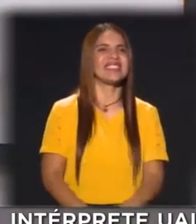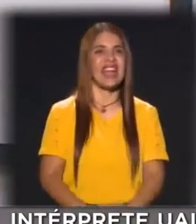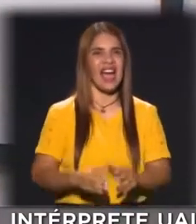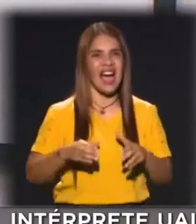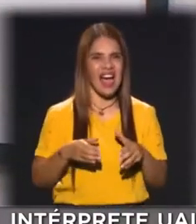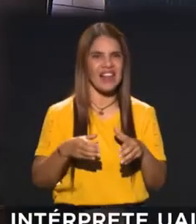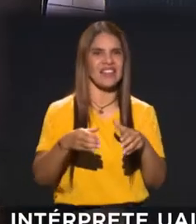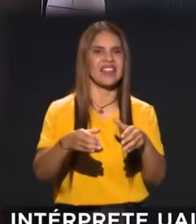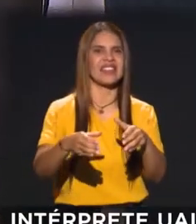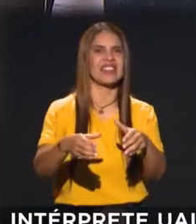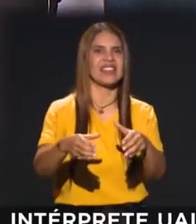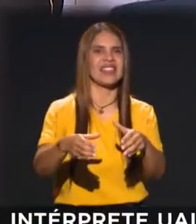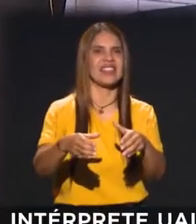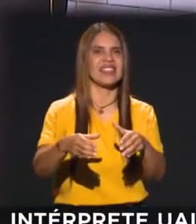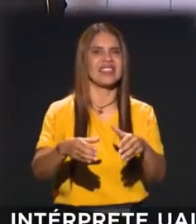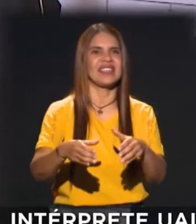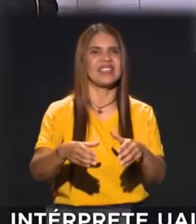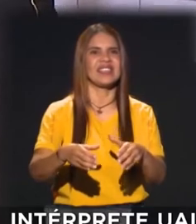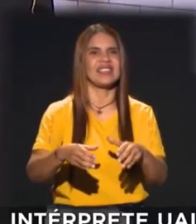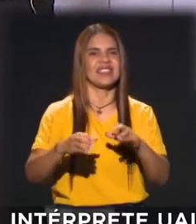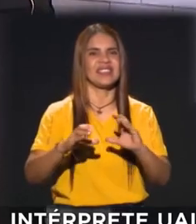al frente, pelvis arriba,